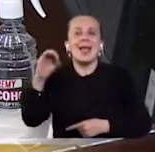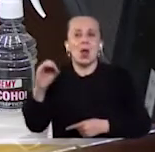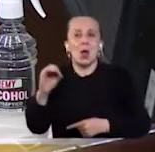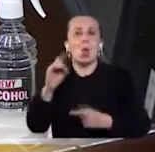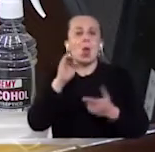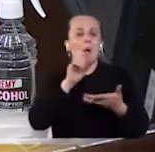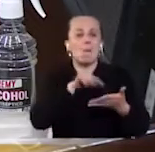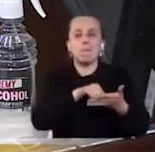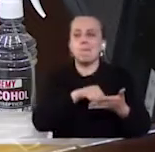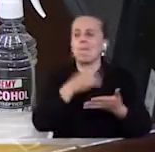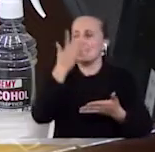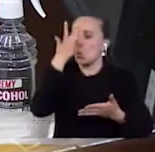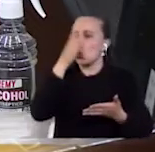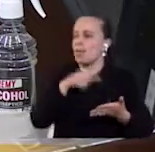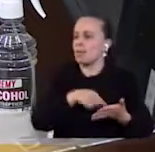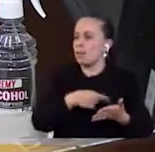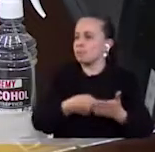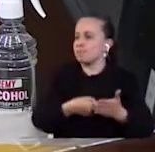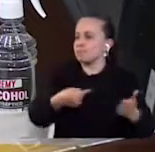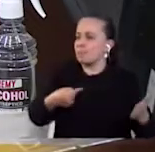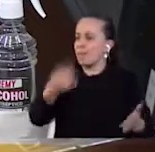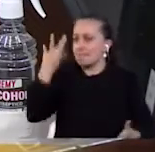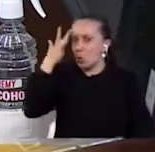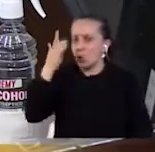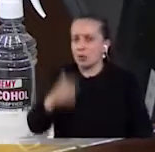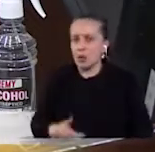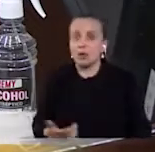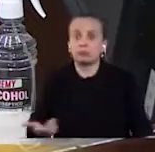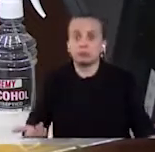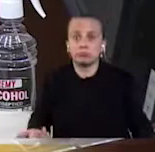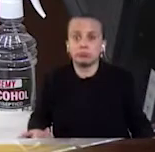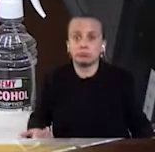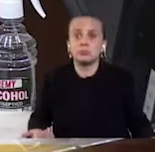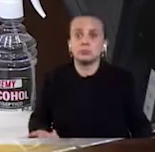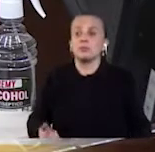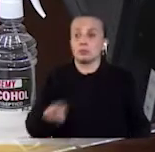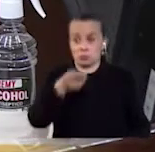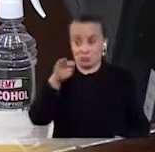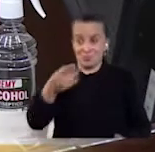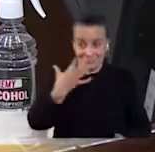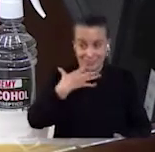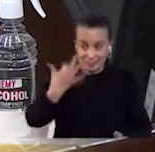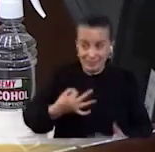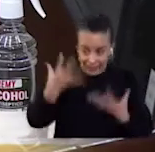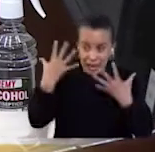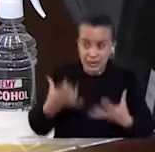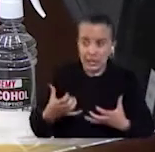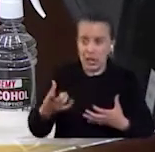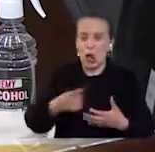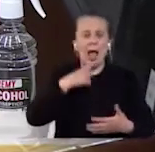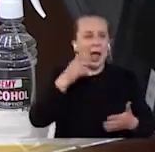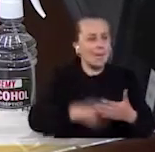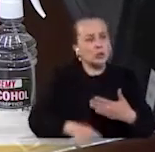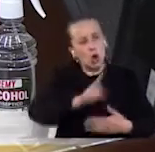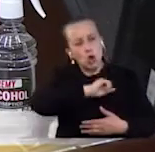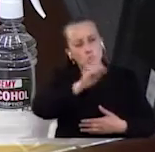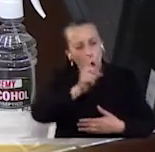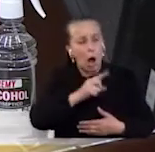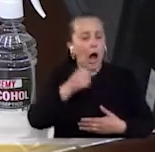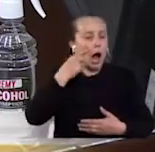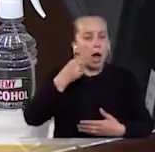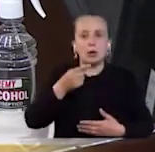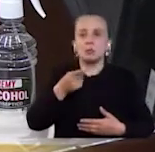Si quieren pelear, pero de verdad, verdad, contra la ilusión y la evasión, hay